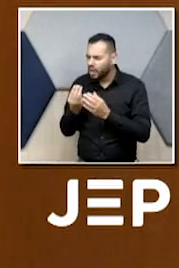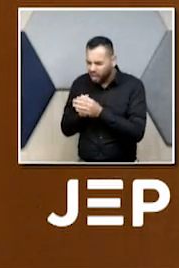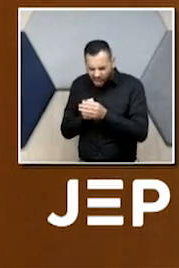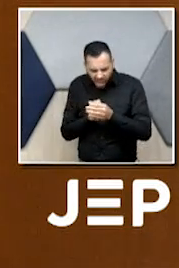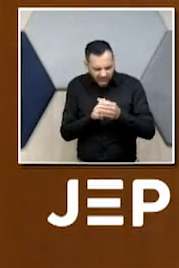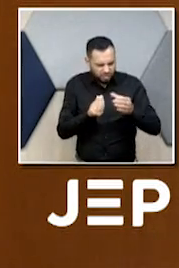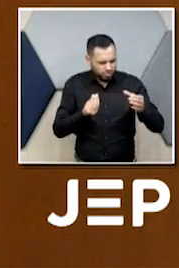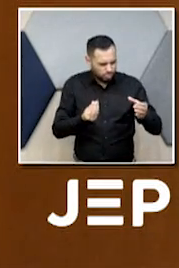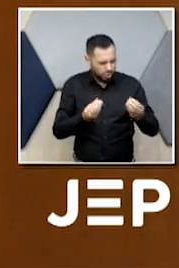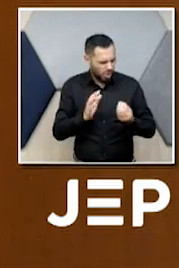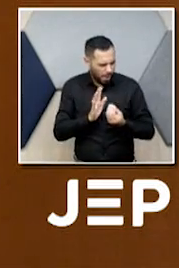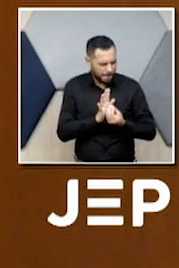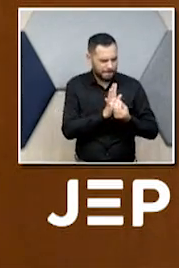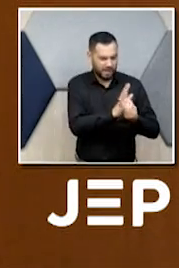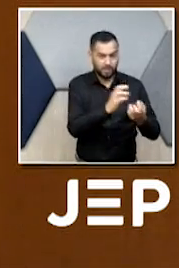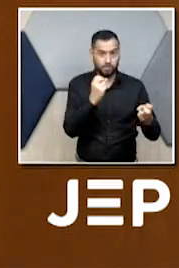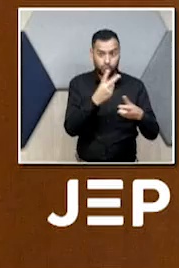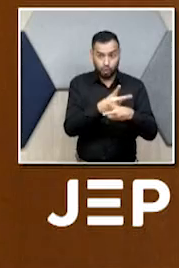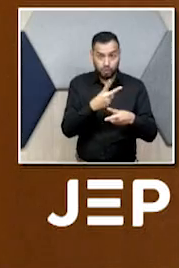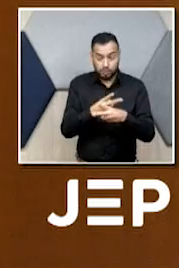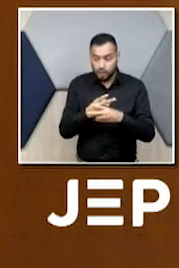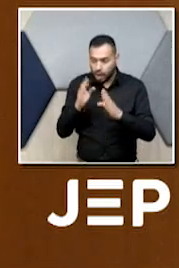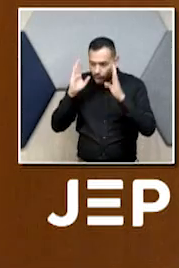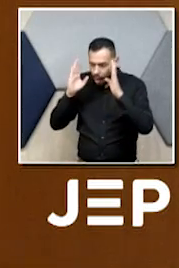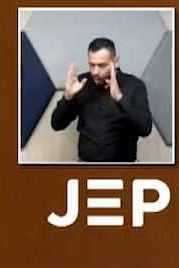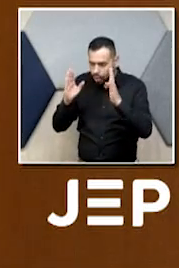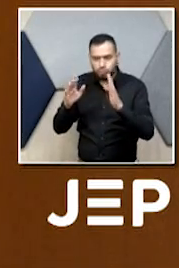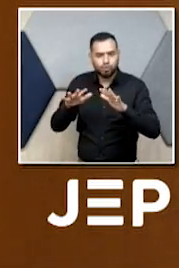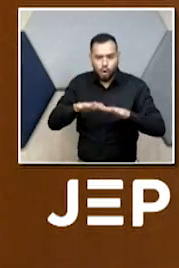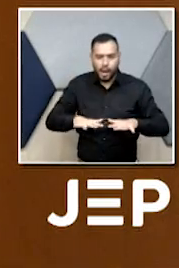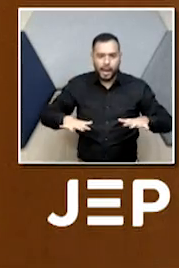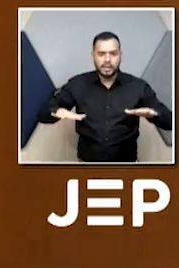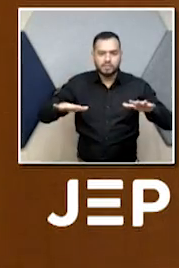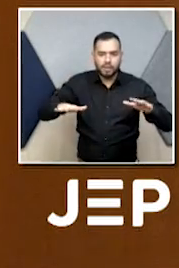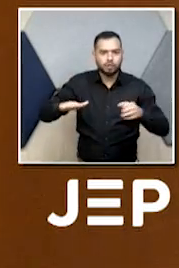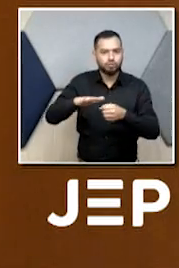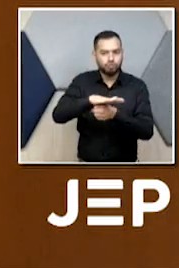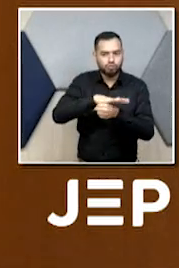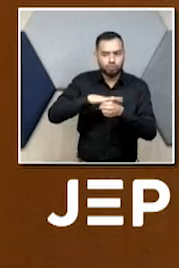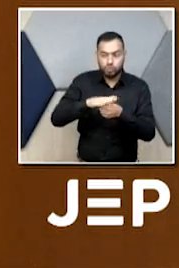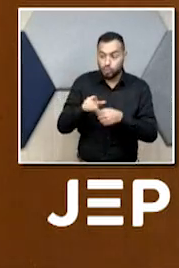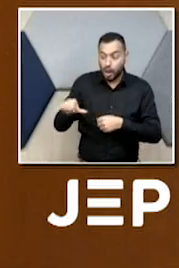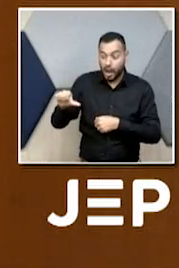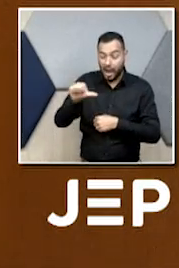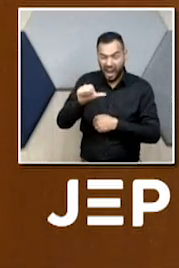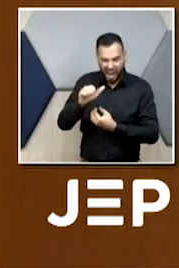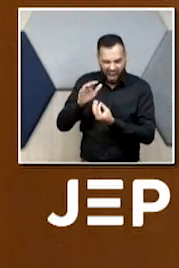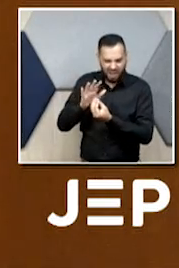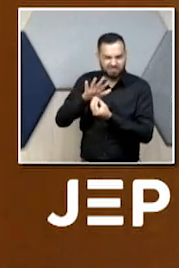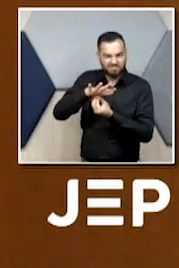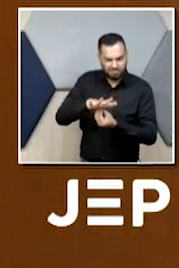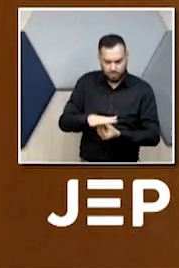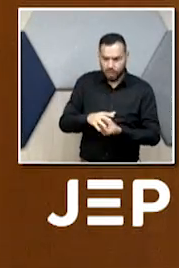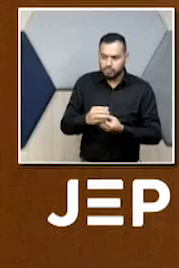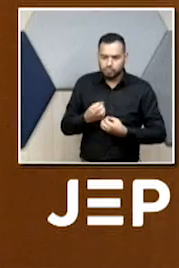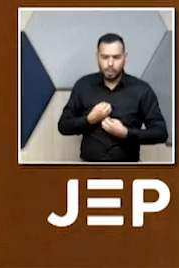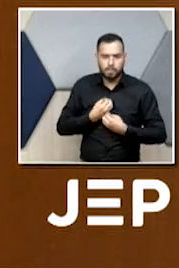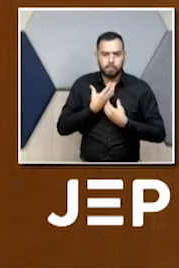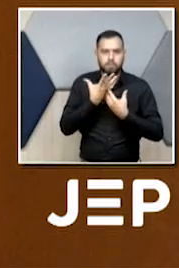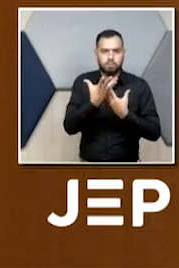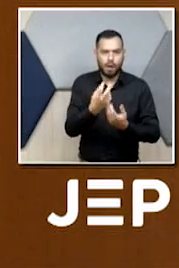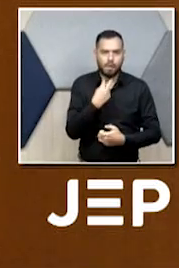violentados, sino de generar el espacio y las condiciones para que ellos y ellas puedan hablar y esclarecer con su voz lo sucedido.